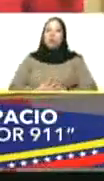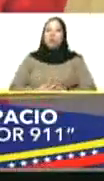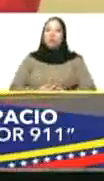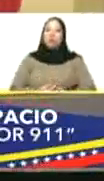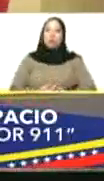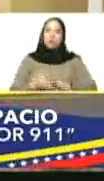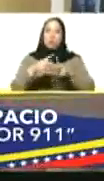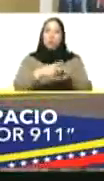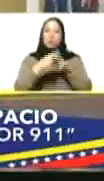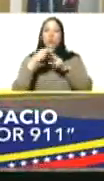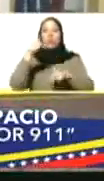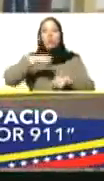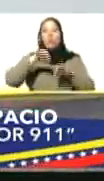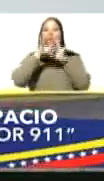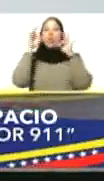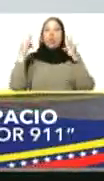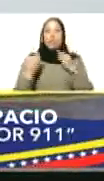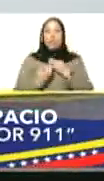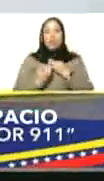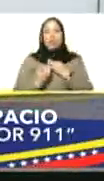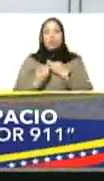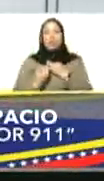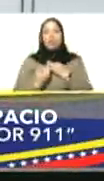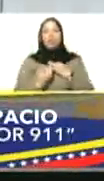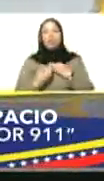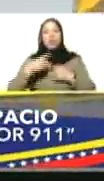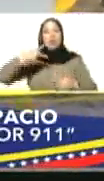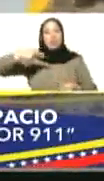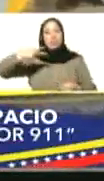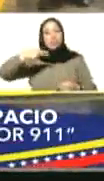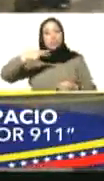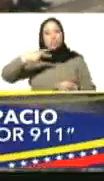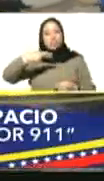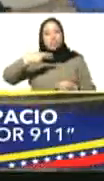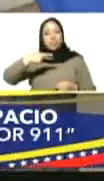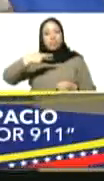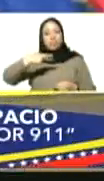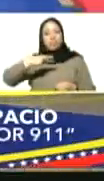el recibimiento a la familia de Tejerías, la familia